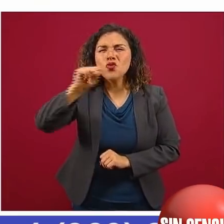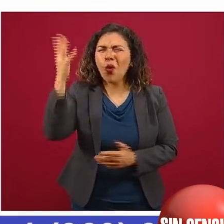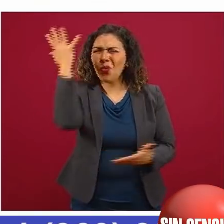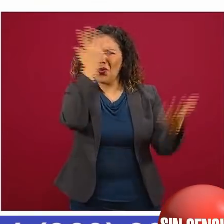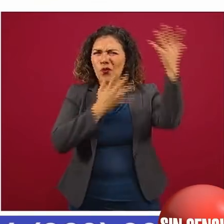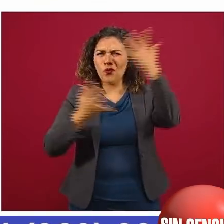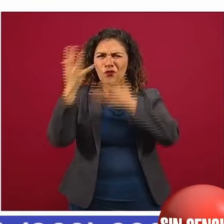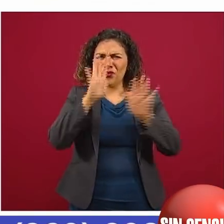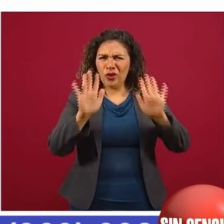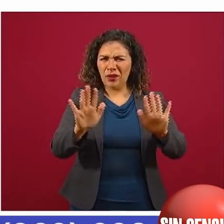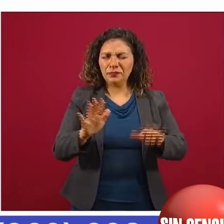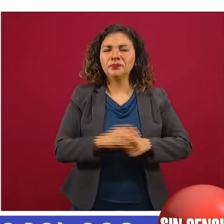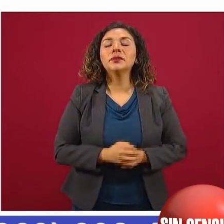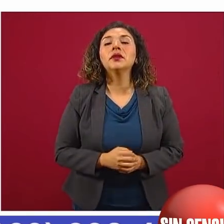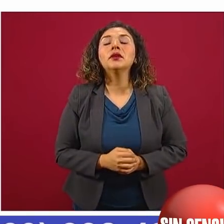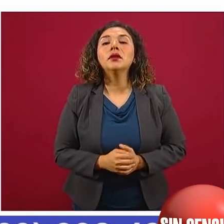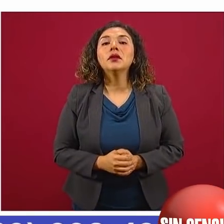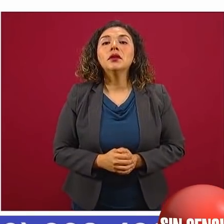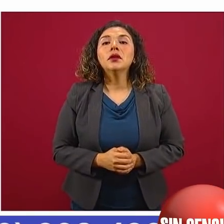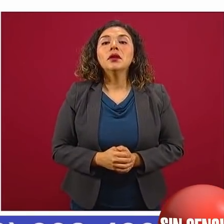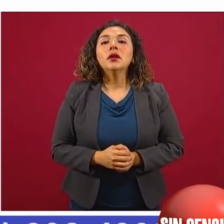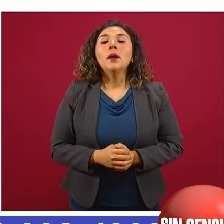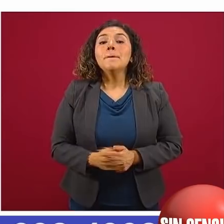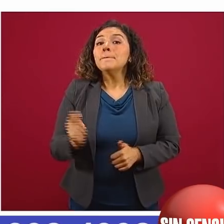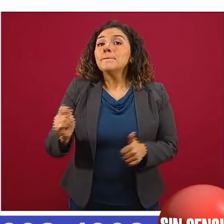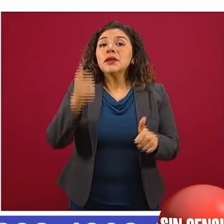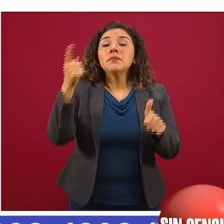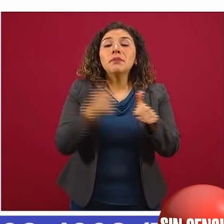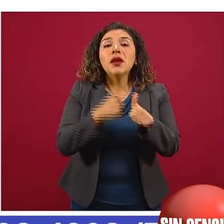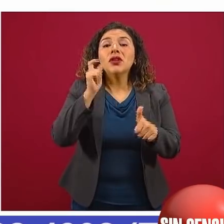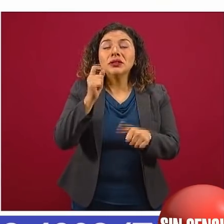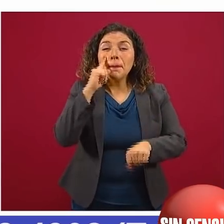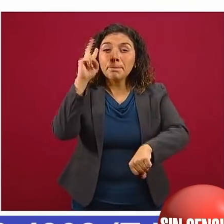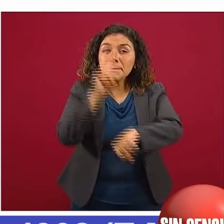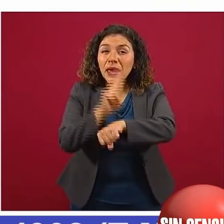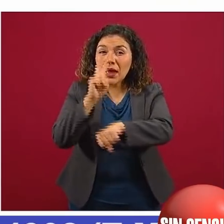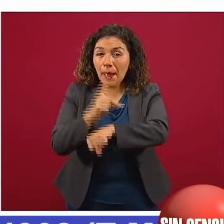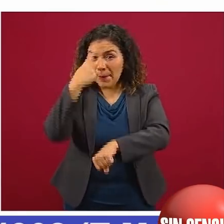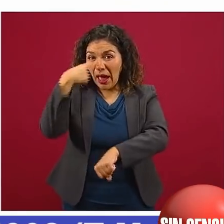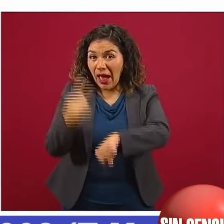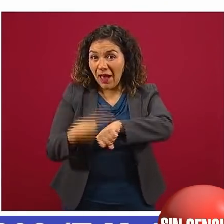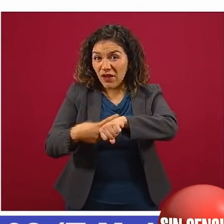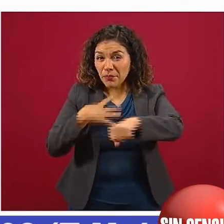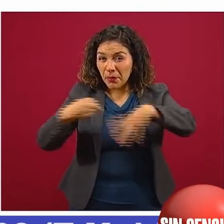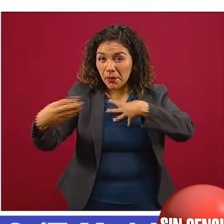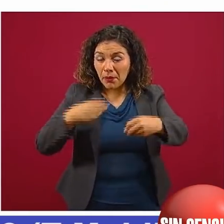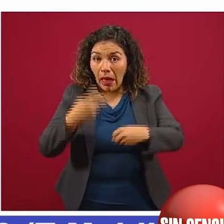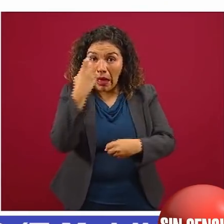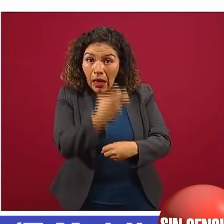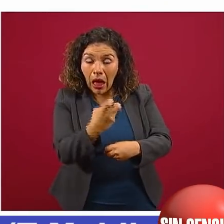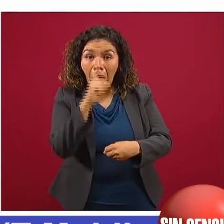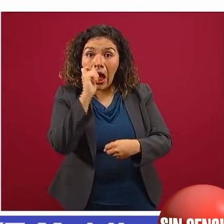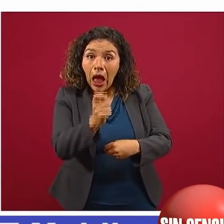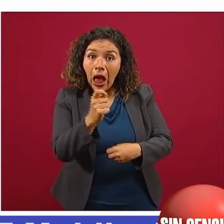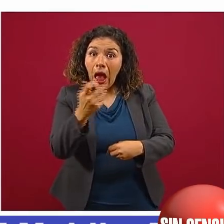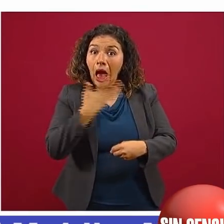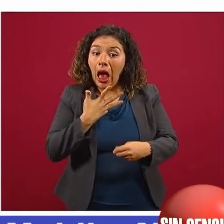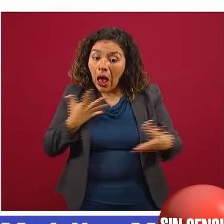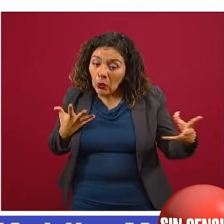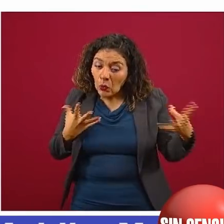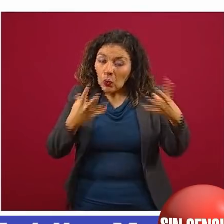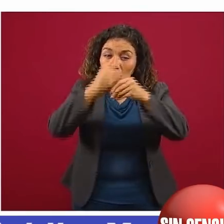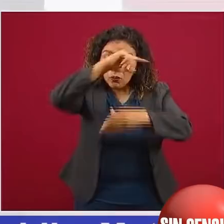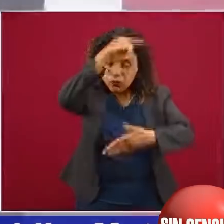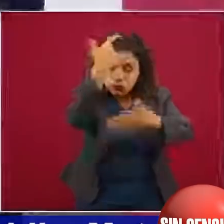confunda la desinformación. Lo primero es, la vigilancia epidemiológica no pretende contar todos y cada uno